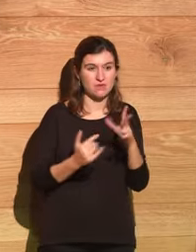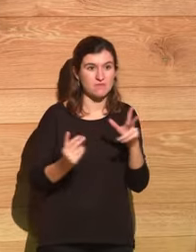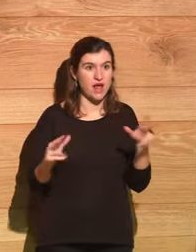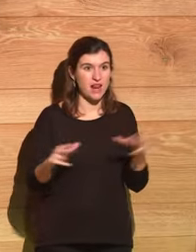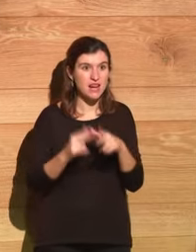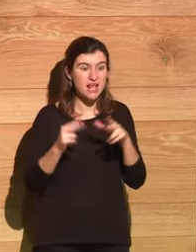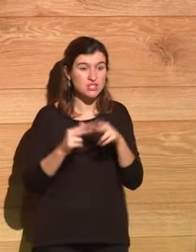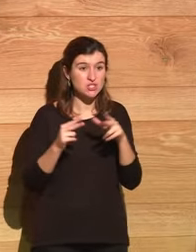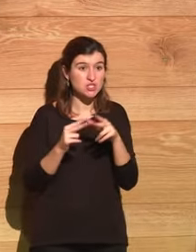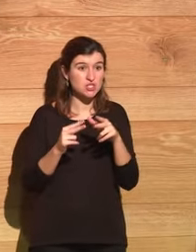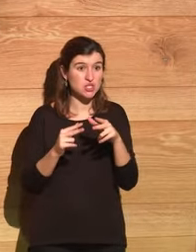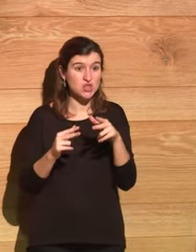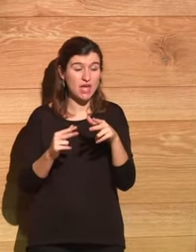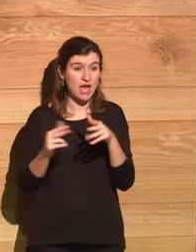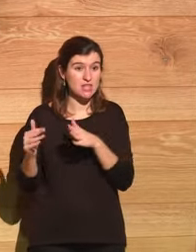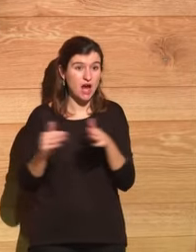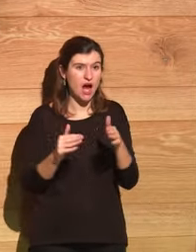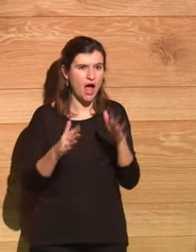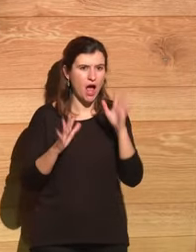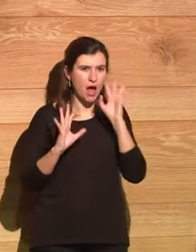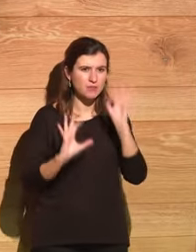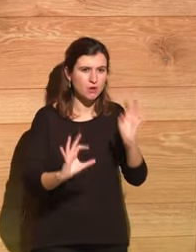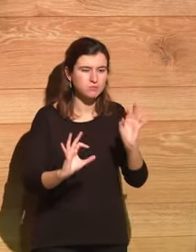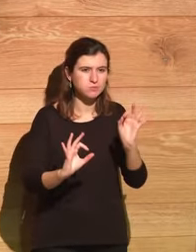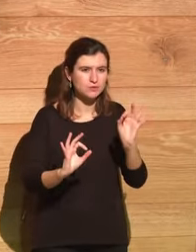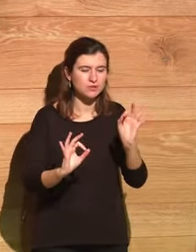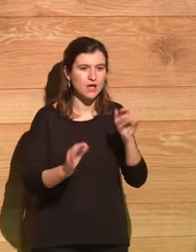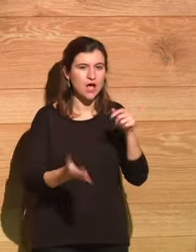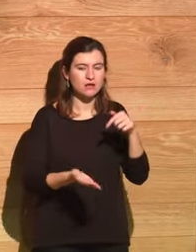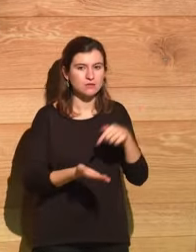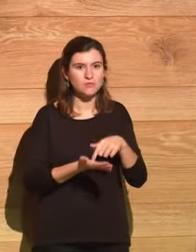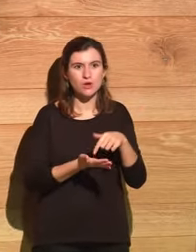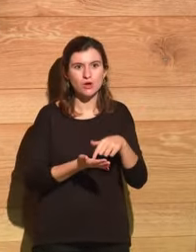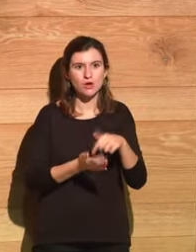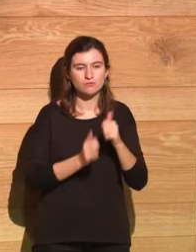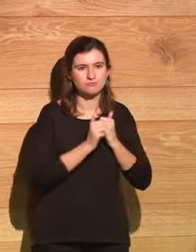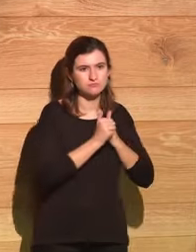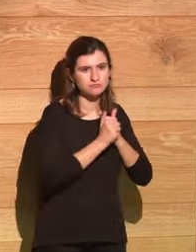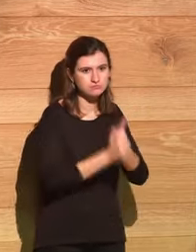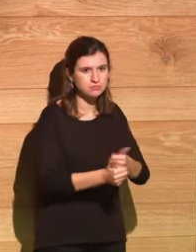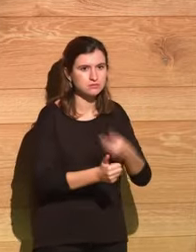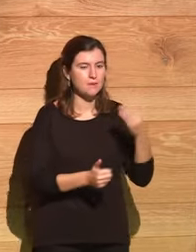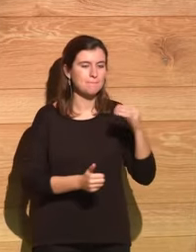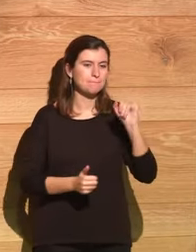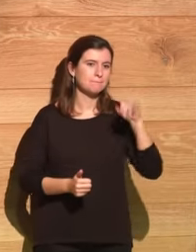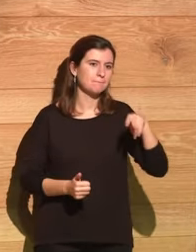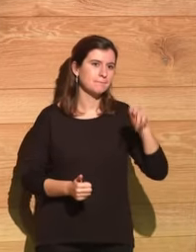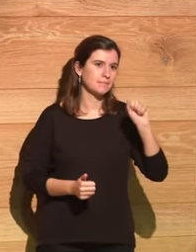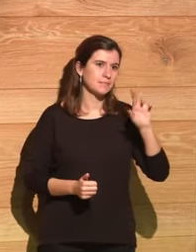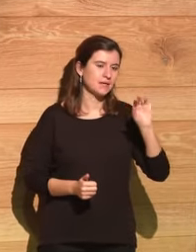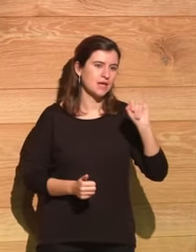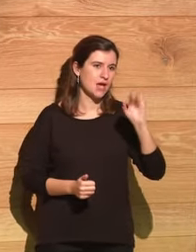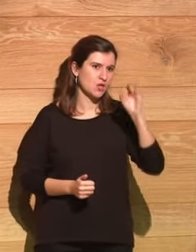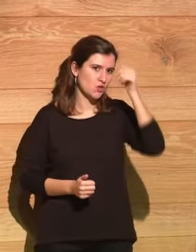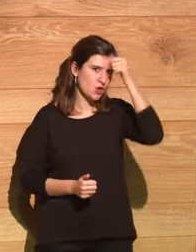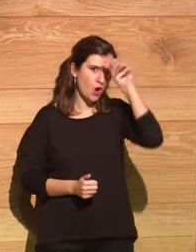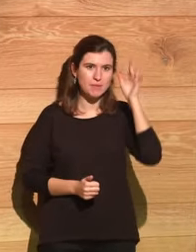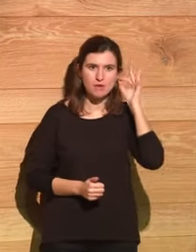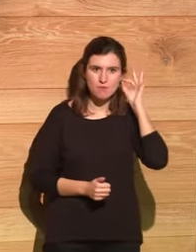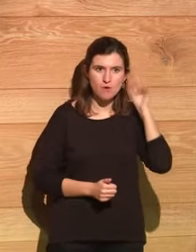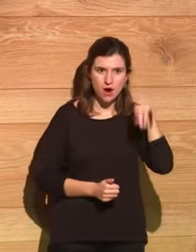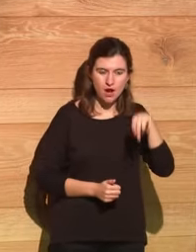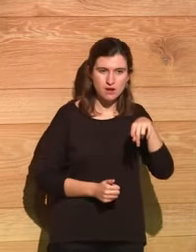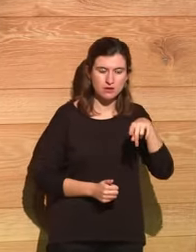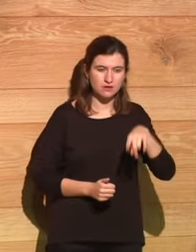que han seguido por el camino tan estrictamente binario, que no todas lo han hecho, por cierto, pero las que han sido por un camino estrictamente binario, ha sido